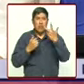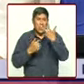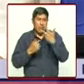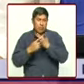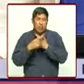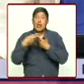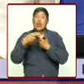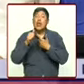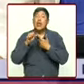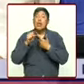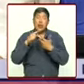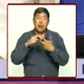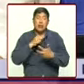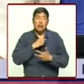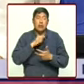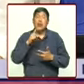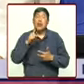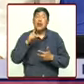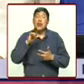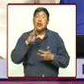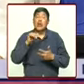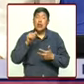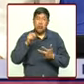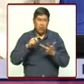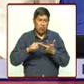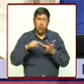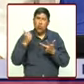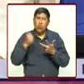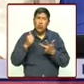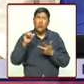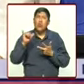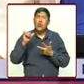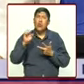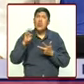con Hamas, con Líbano y con los hutíes en Yemen.